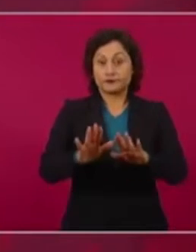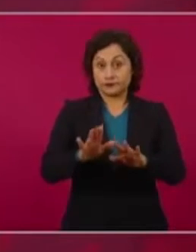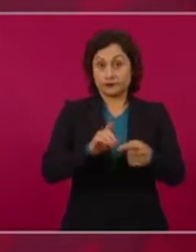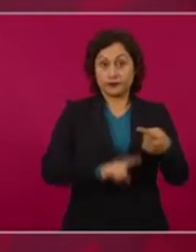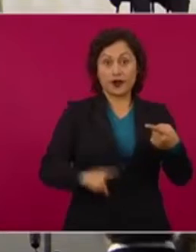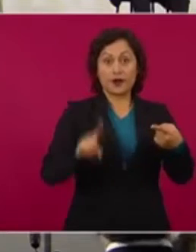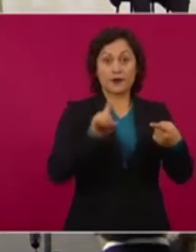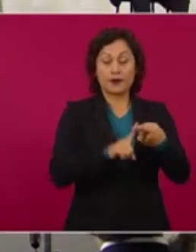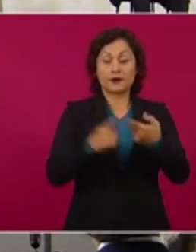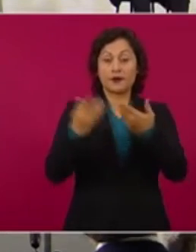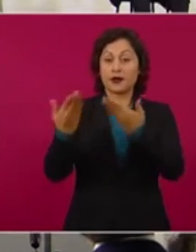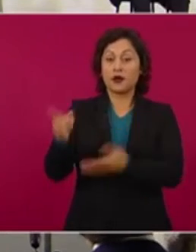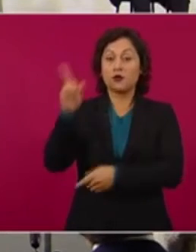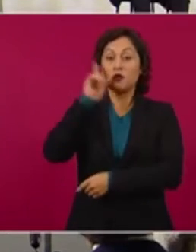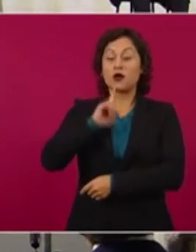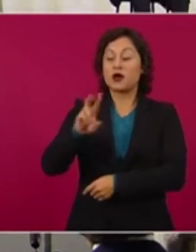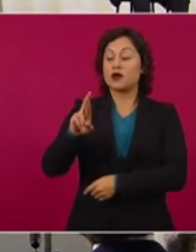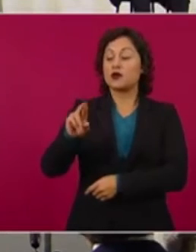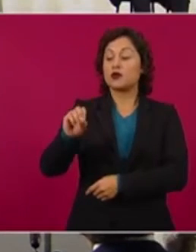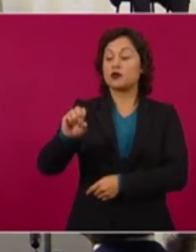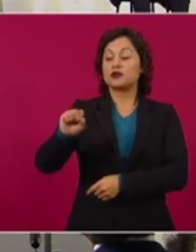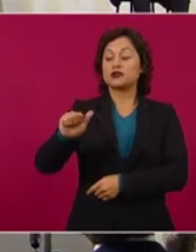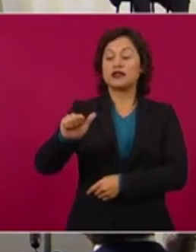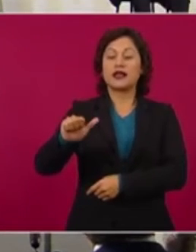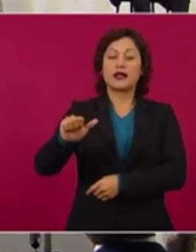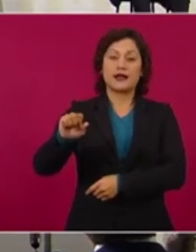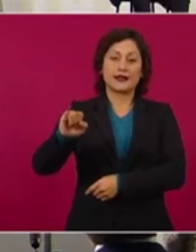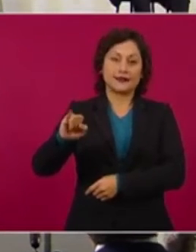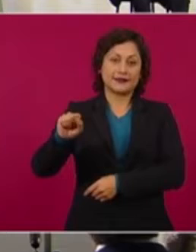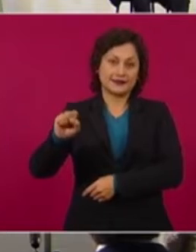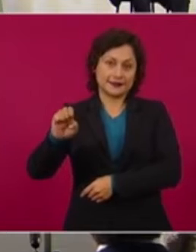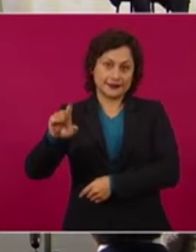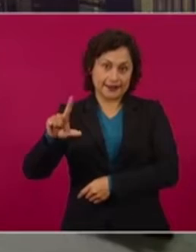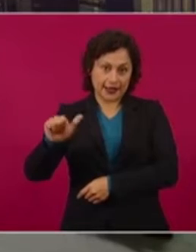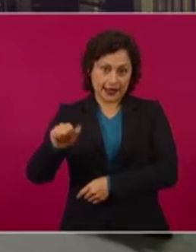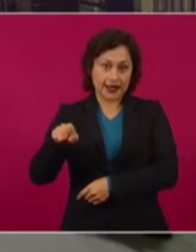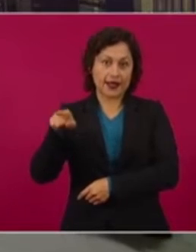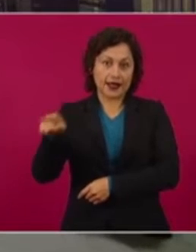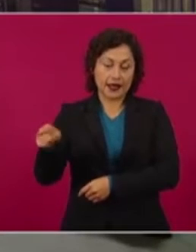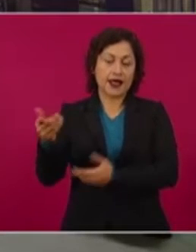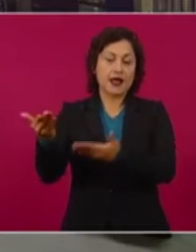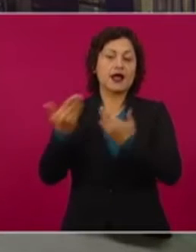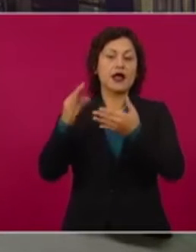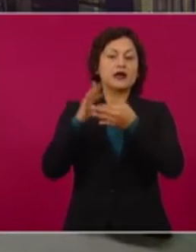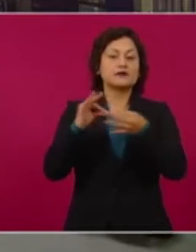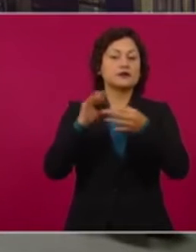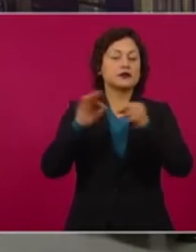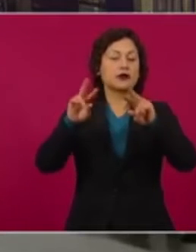Rosa Isela, que nos va a informar sobre los carros extranjeros.